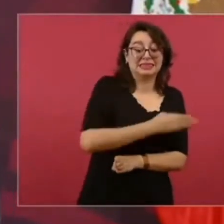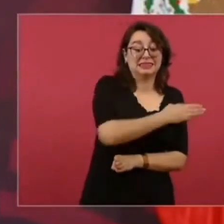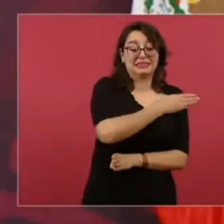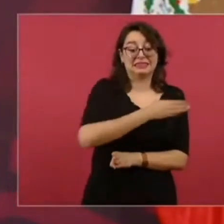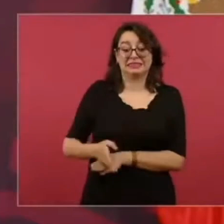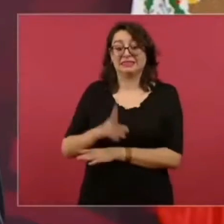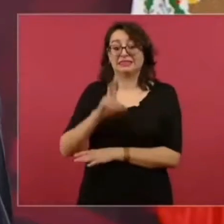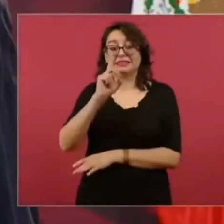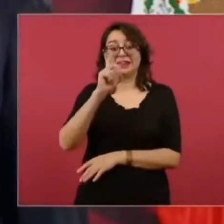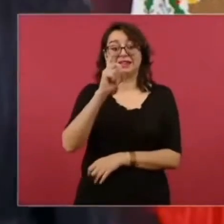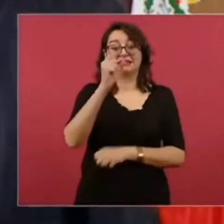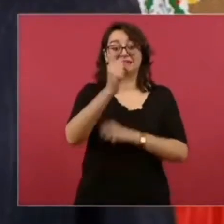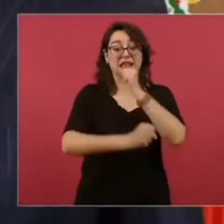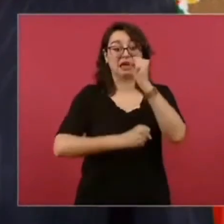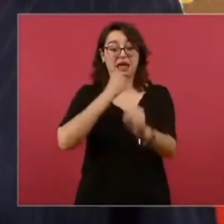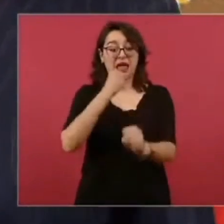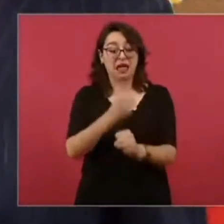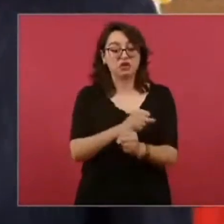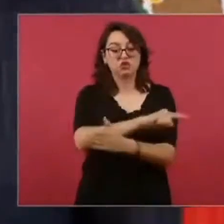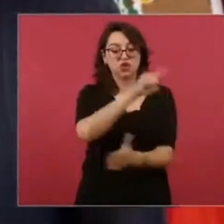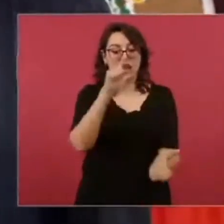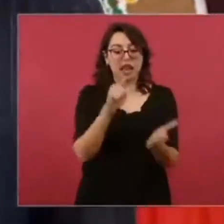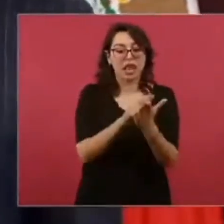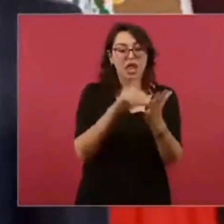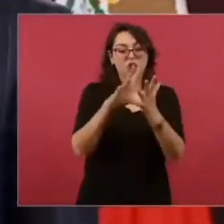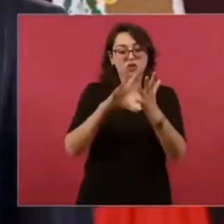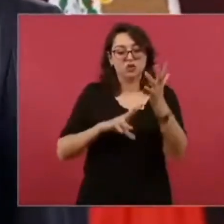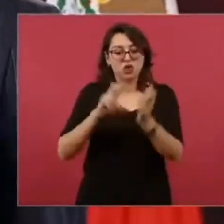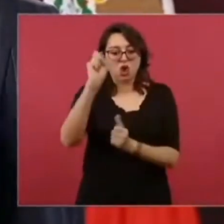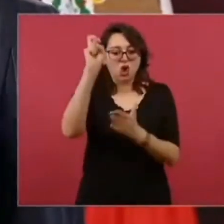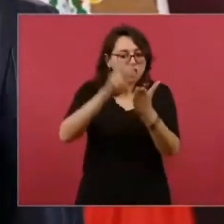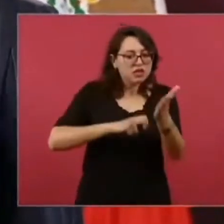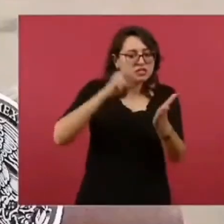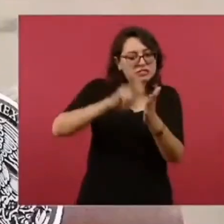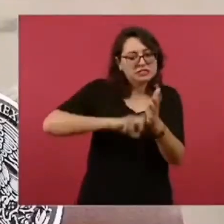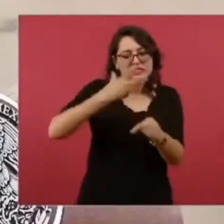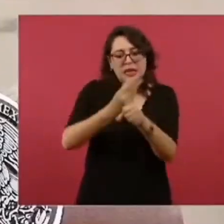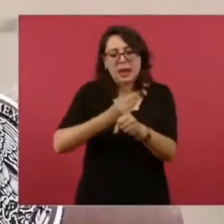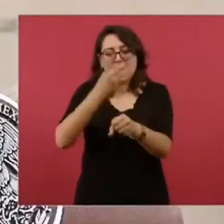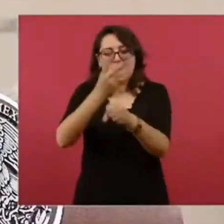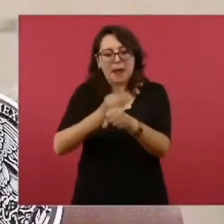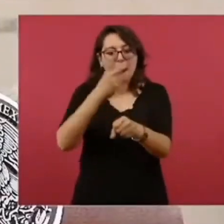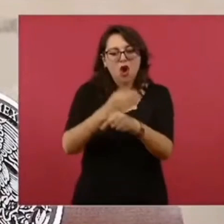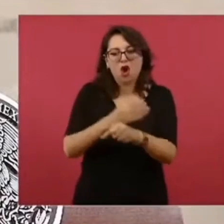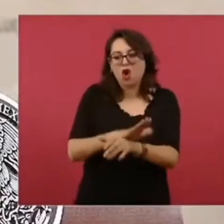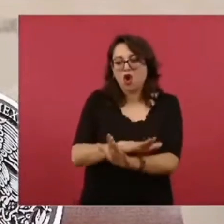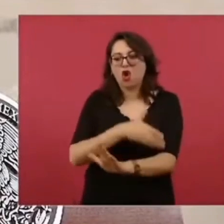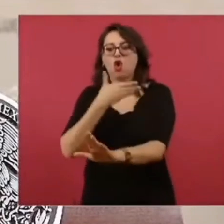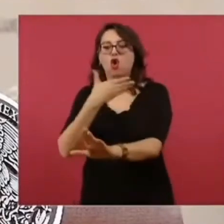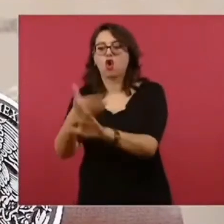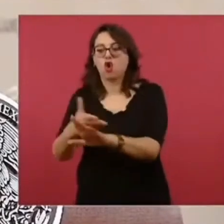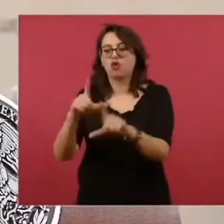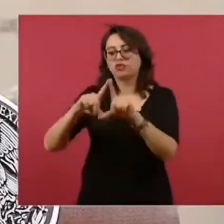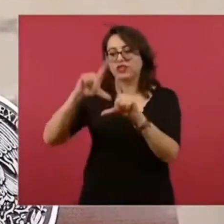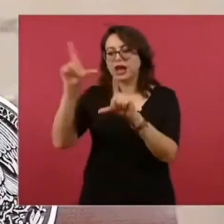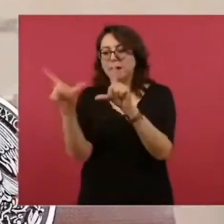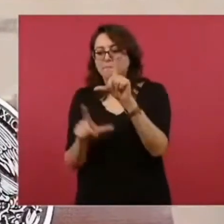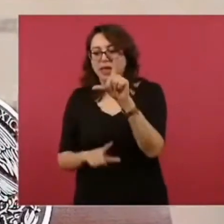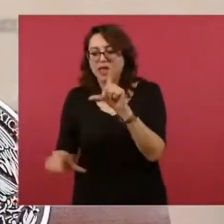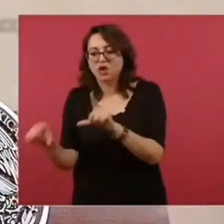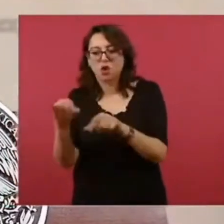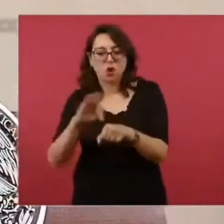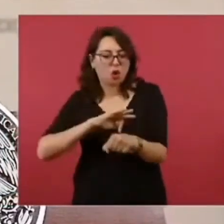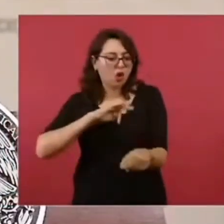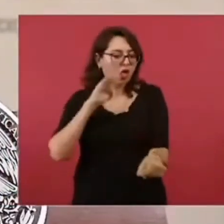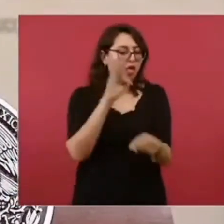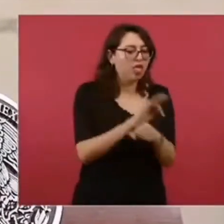a una minoría y perjudicar al pueblo de México. Más de 30 años. No hay una sola reforma